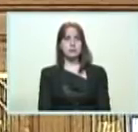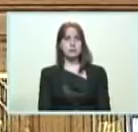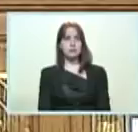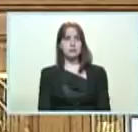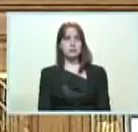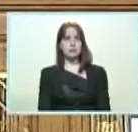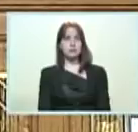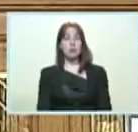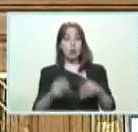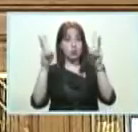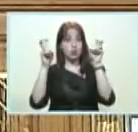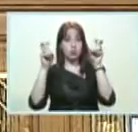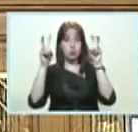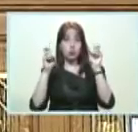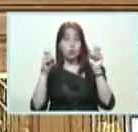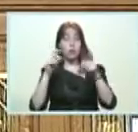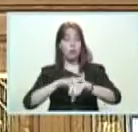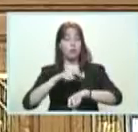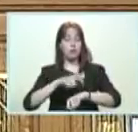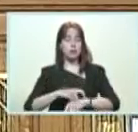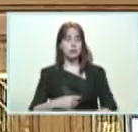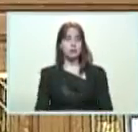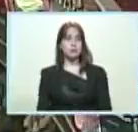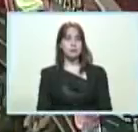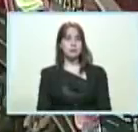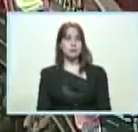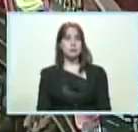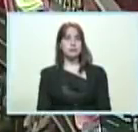hasta esta nueva situación.